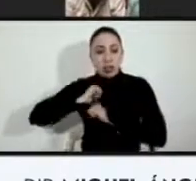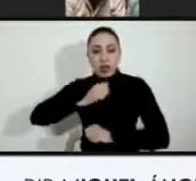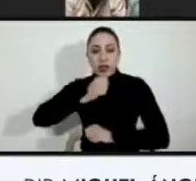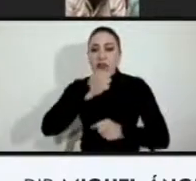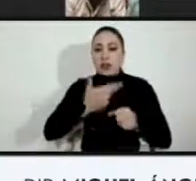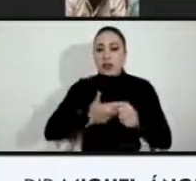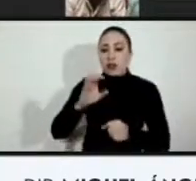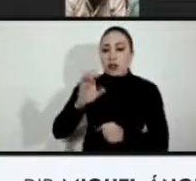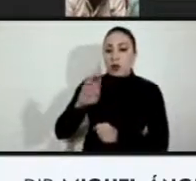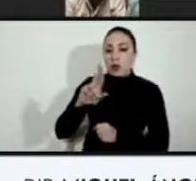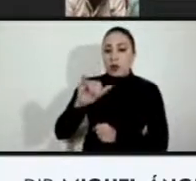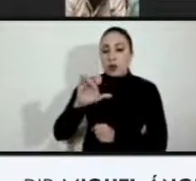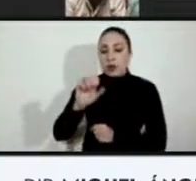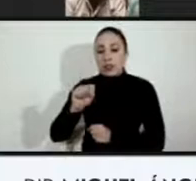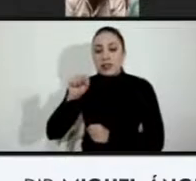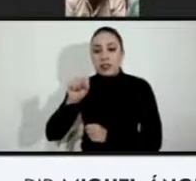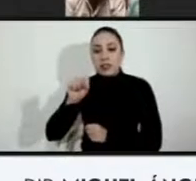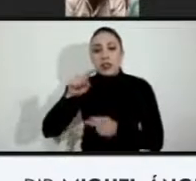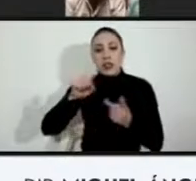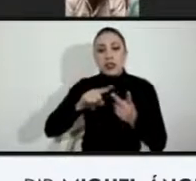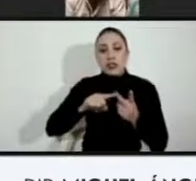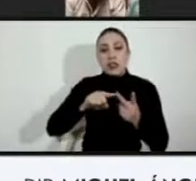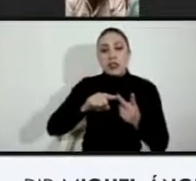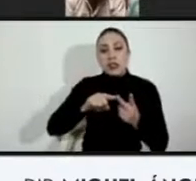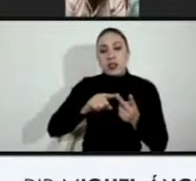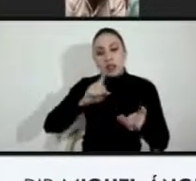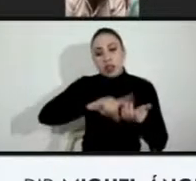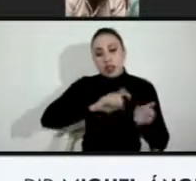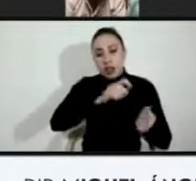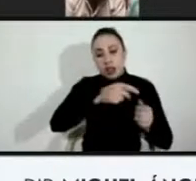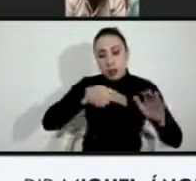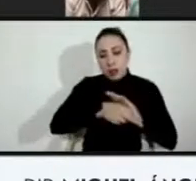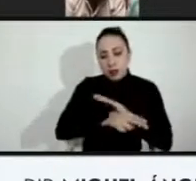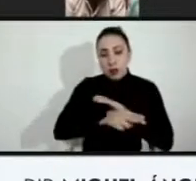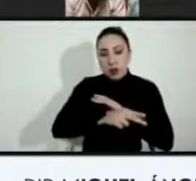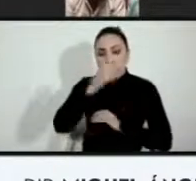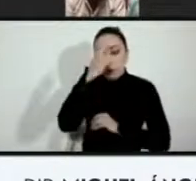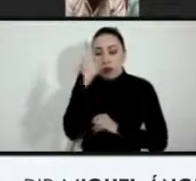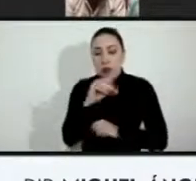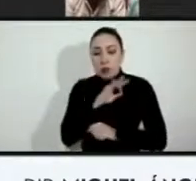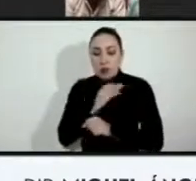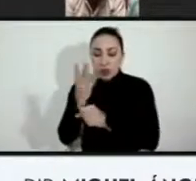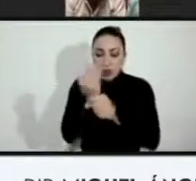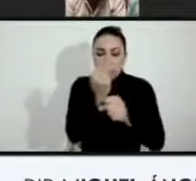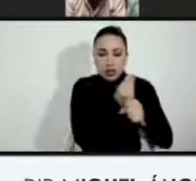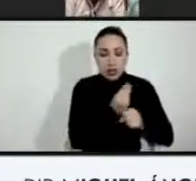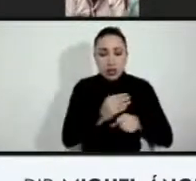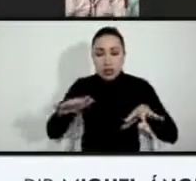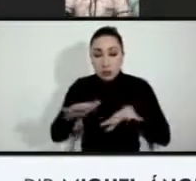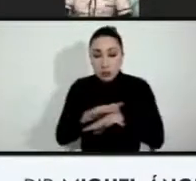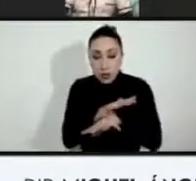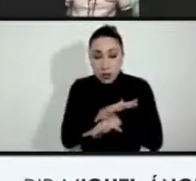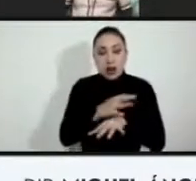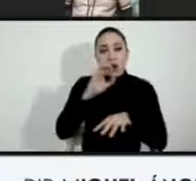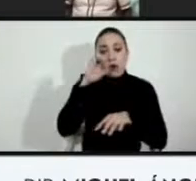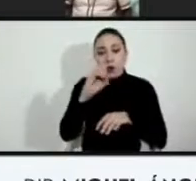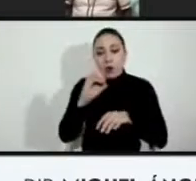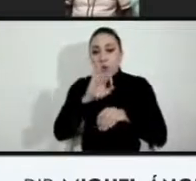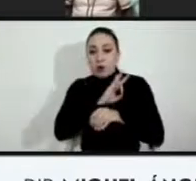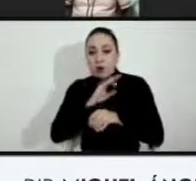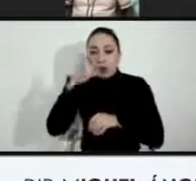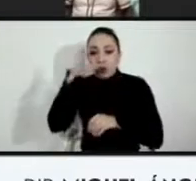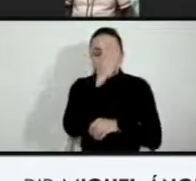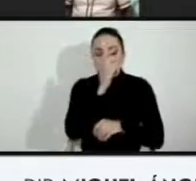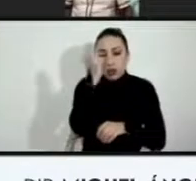del Sistema de Transporte Colectivo Metro, a efecto de instalar, cambiar o dar mantenimiento a las luminarias que se encuentran a